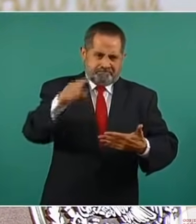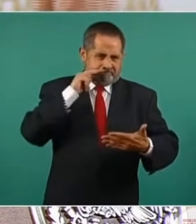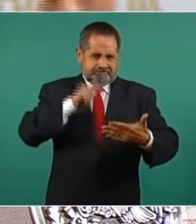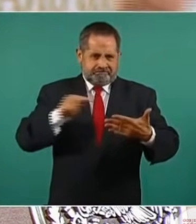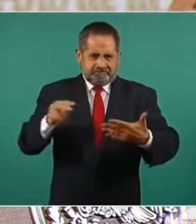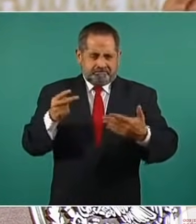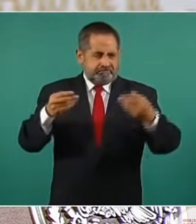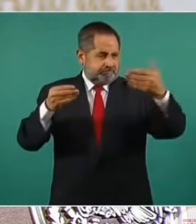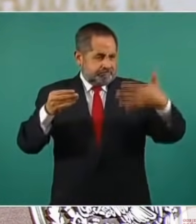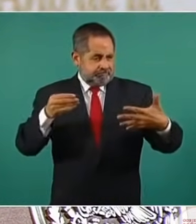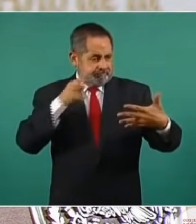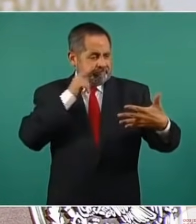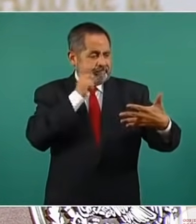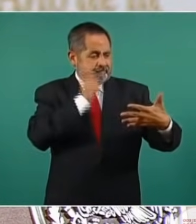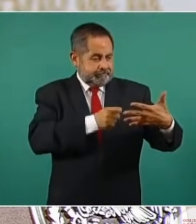los dos,